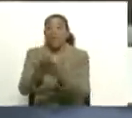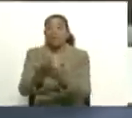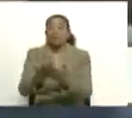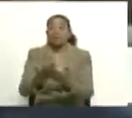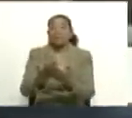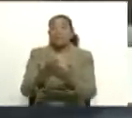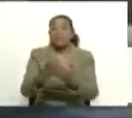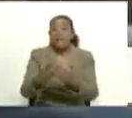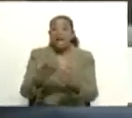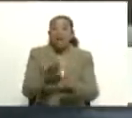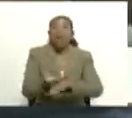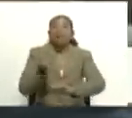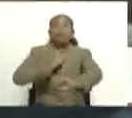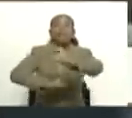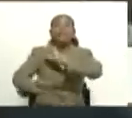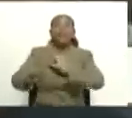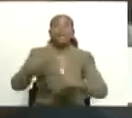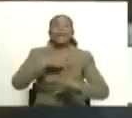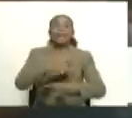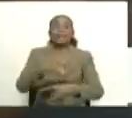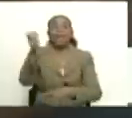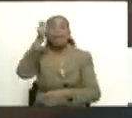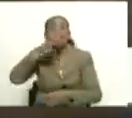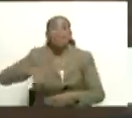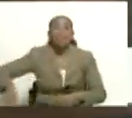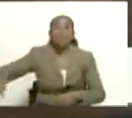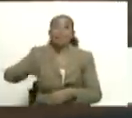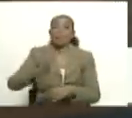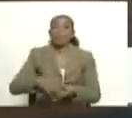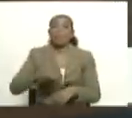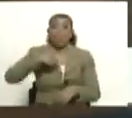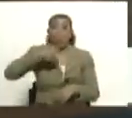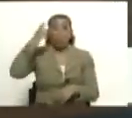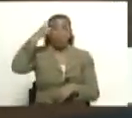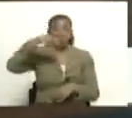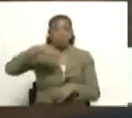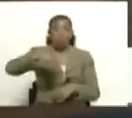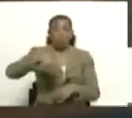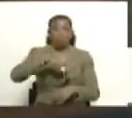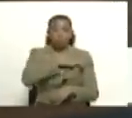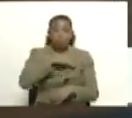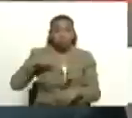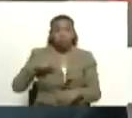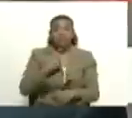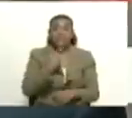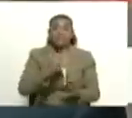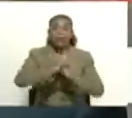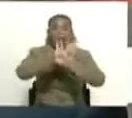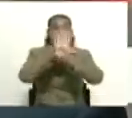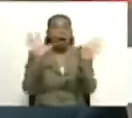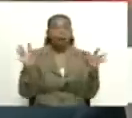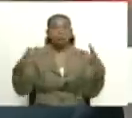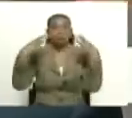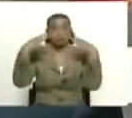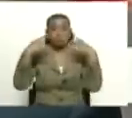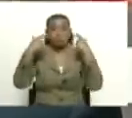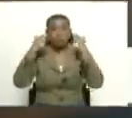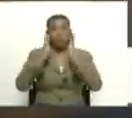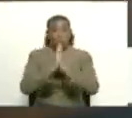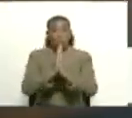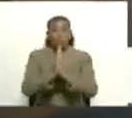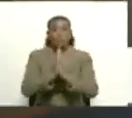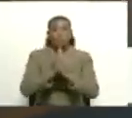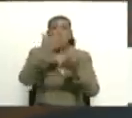a lo que es la defensa del interés nacional. Hoy nosotros tenemos que decirle al país que